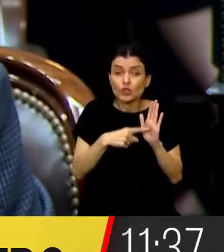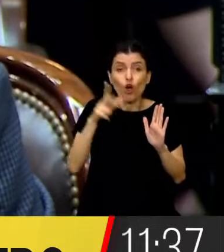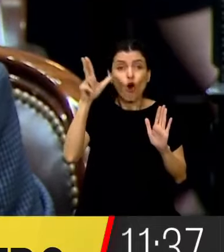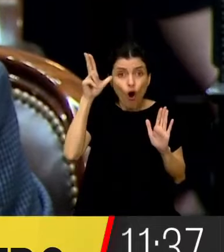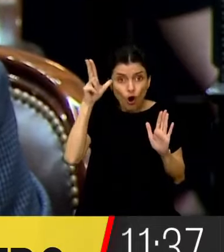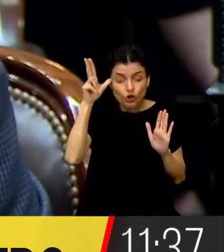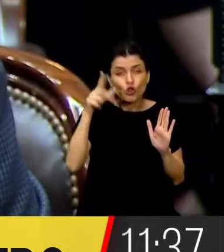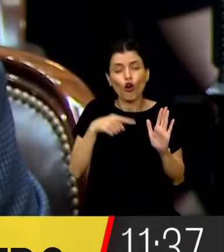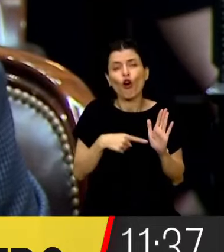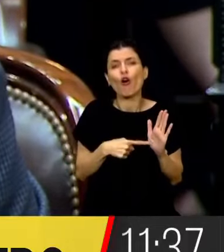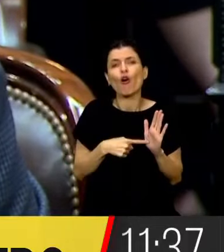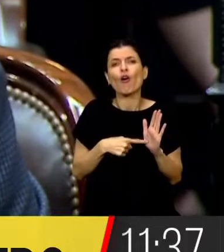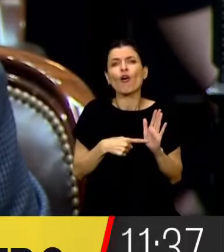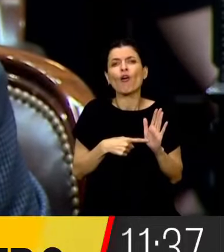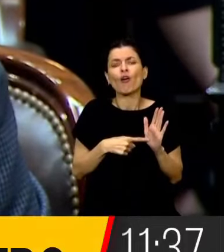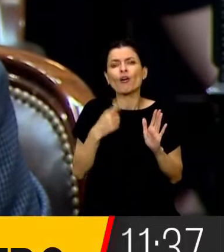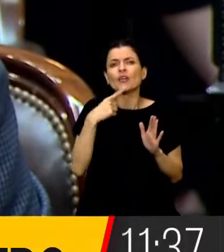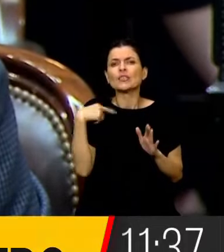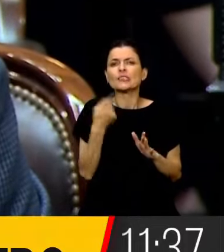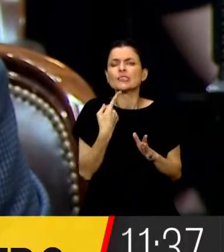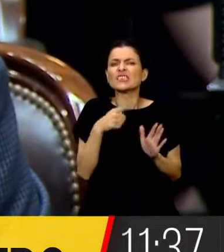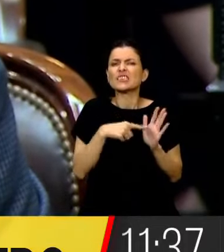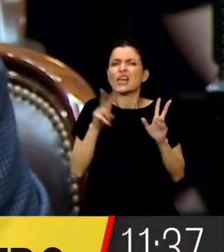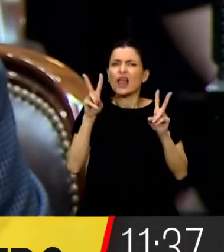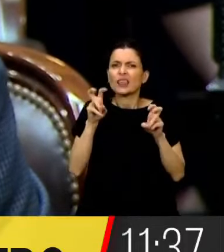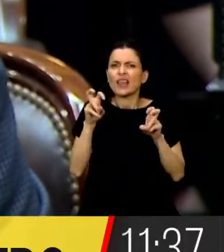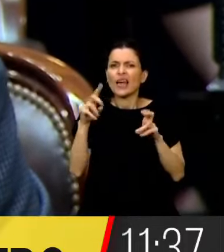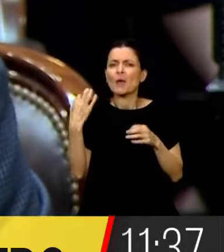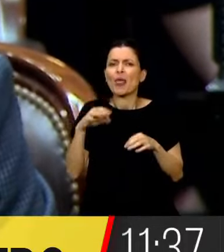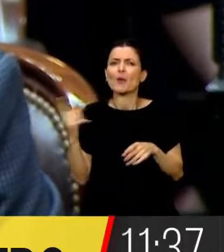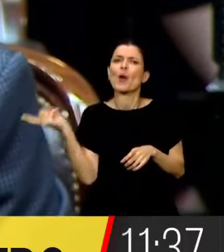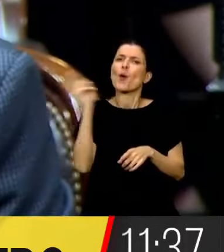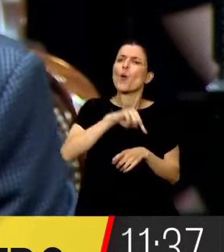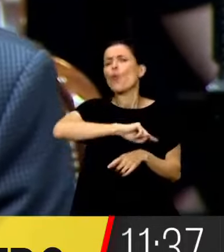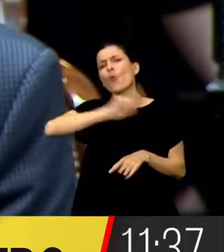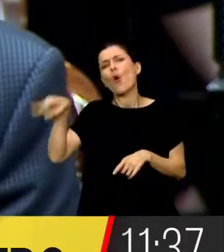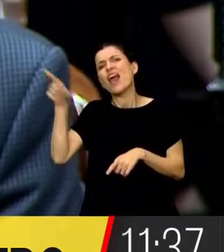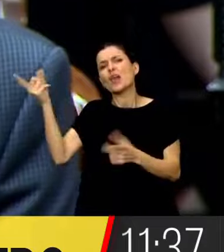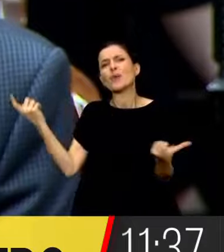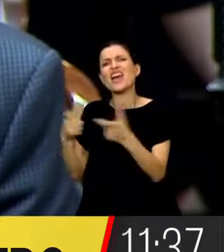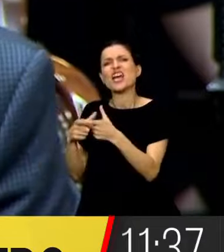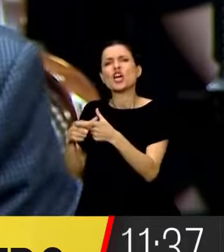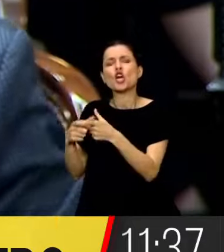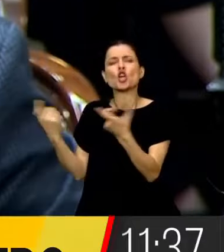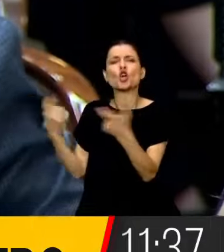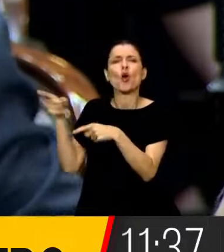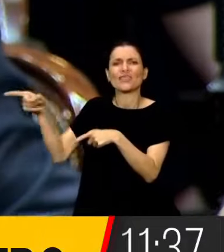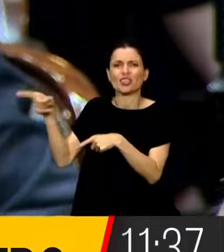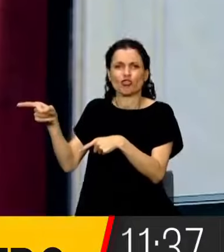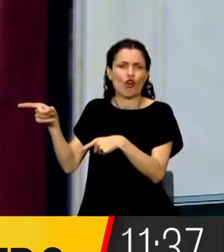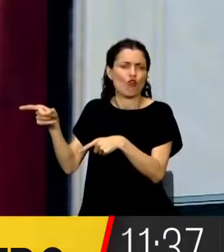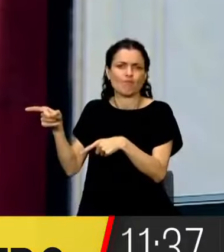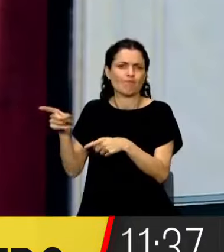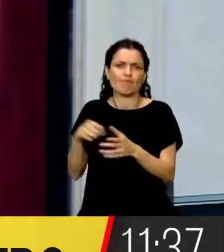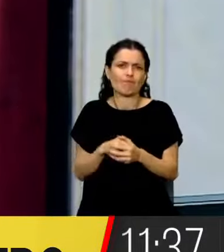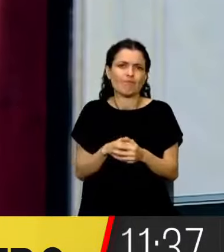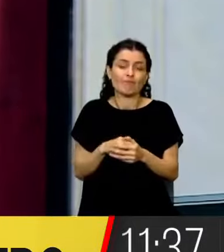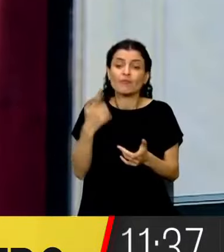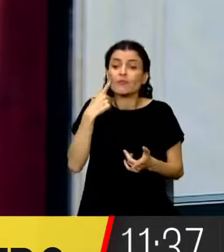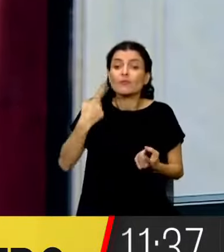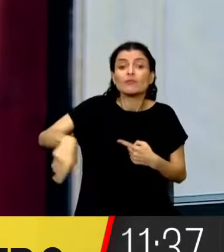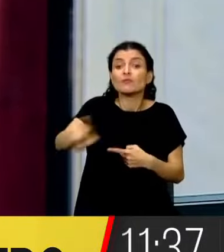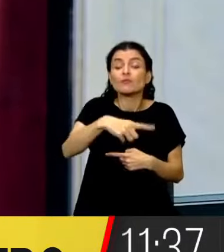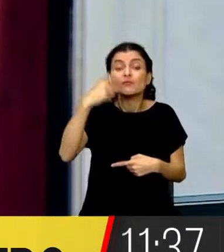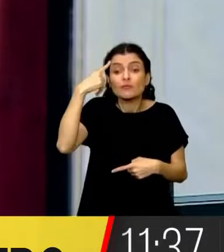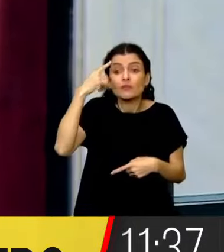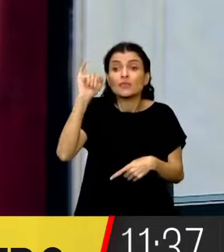se aprobó en general. Entonces hay una ofensa muy fuerte y hay que ver cómo recompone el gobierno de Milei esto. Mira, el tercer párrafo marca el